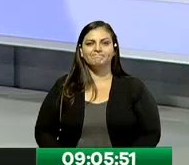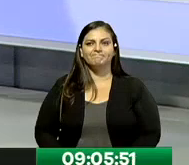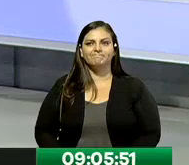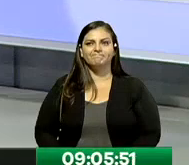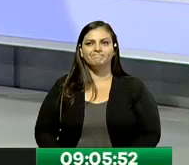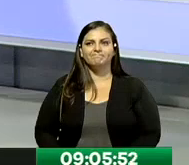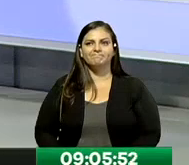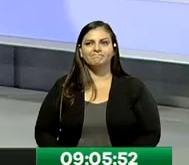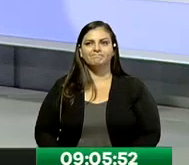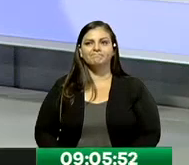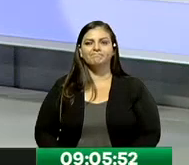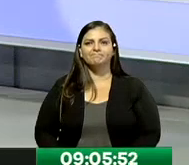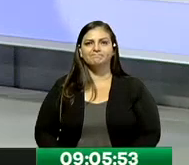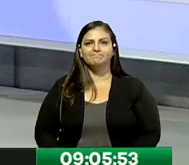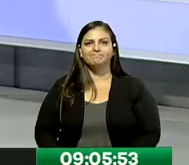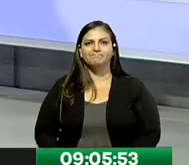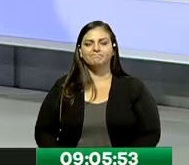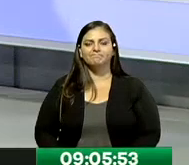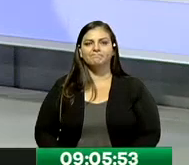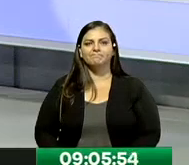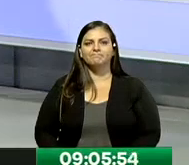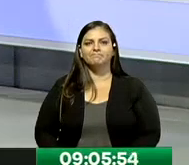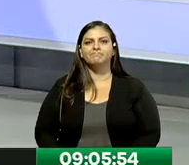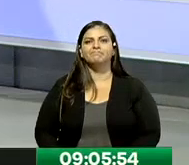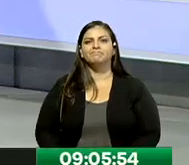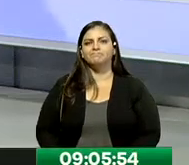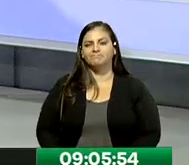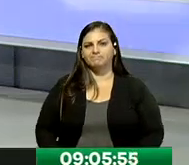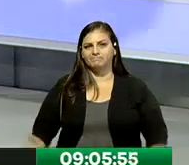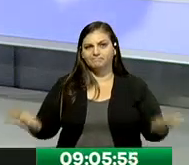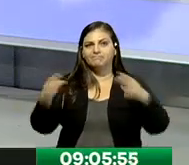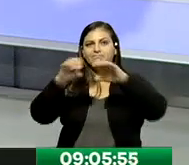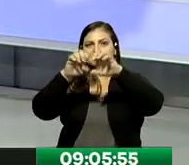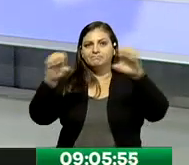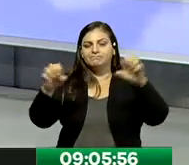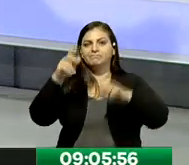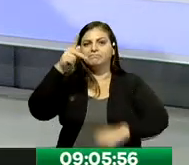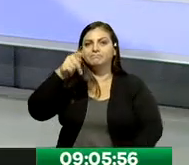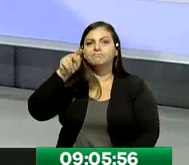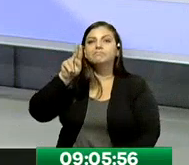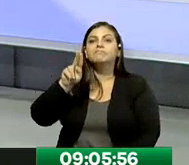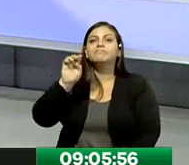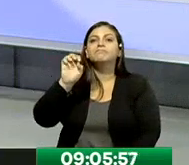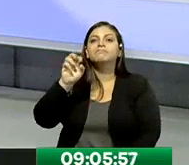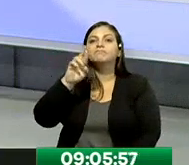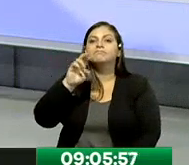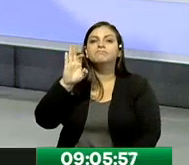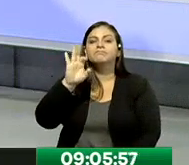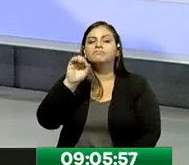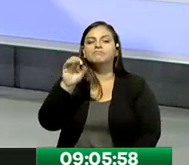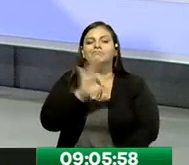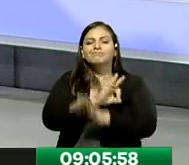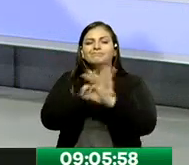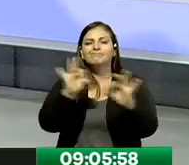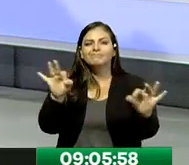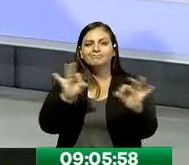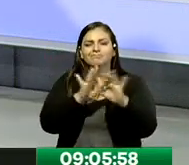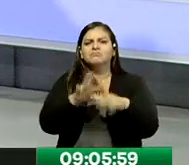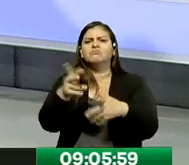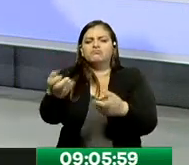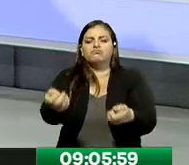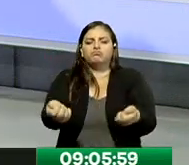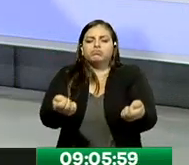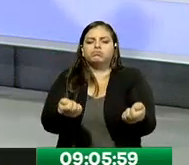carros pequeños de Puerto Limpio. Puerto Limpio tiene unos carros muy grandes, pero por ahí hay calles pequeñas en donde no pueden